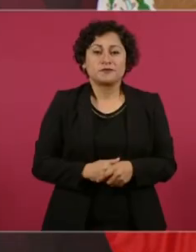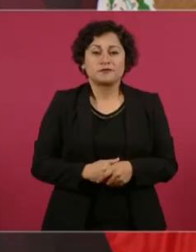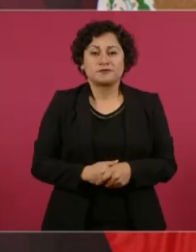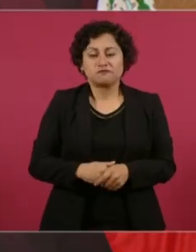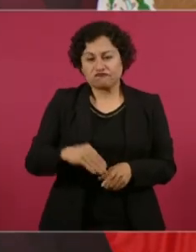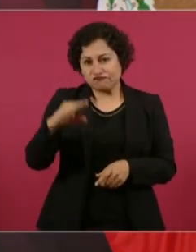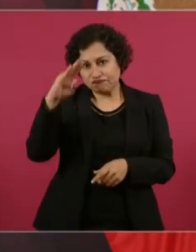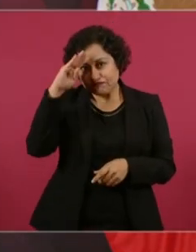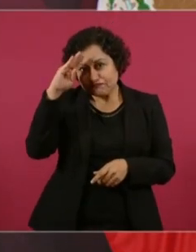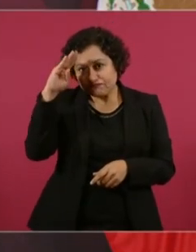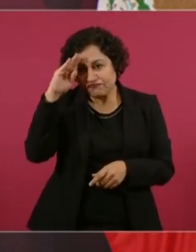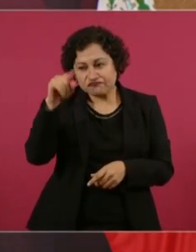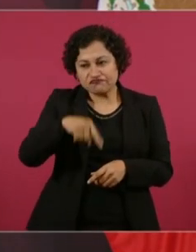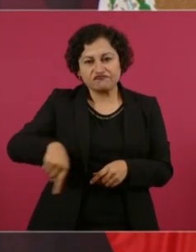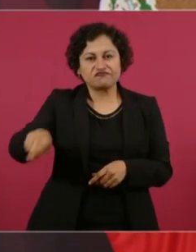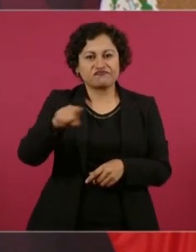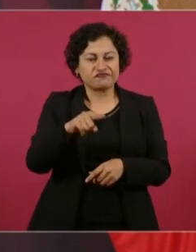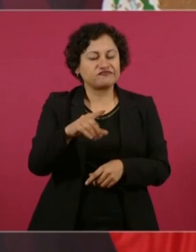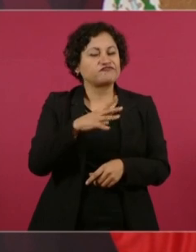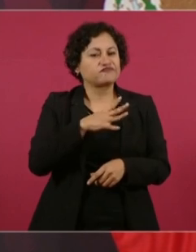en todo esto.